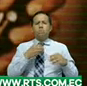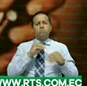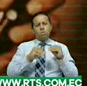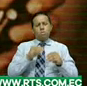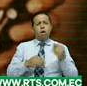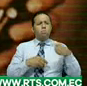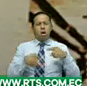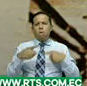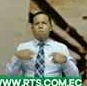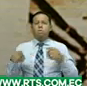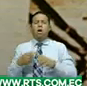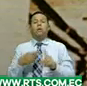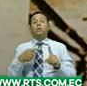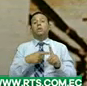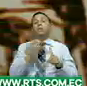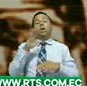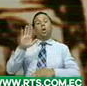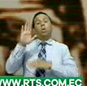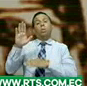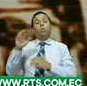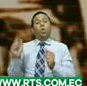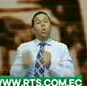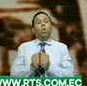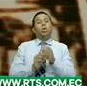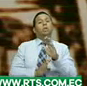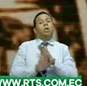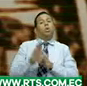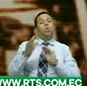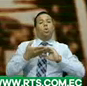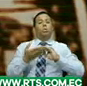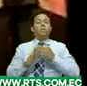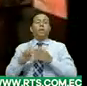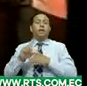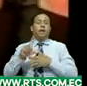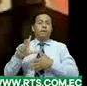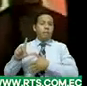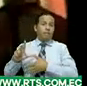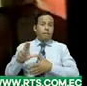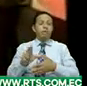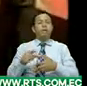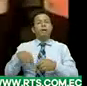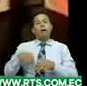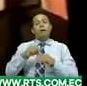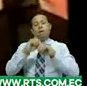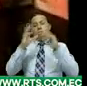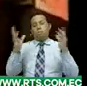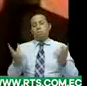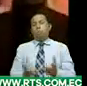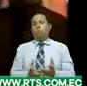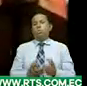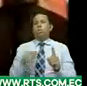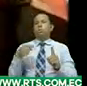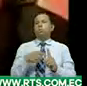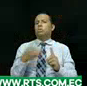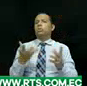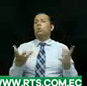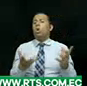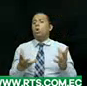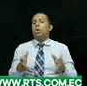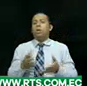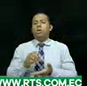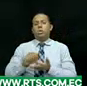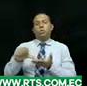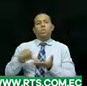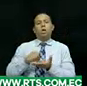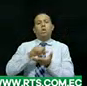con el desarrollo de la comunidad latina alrededor del mundo. En la ciudad donde lo dio todo y lo tuvo todo, Nueva York,